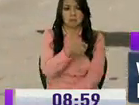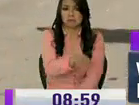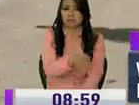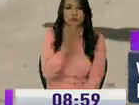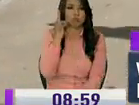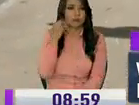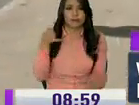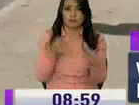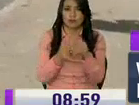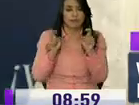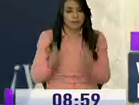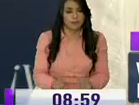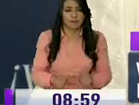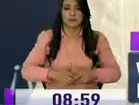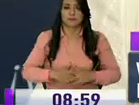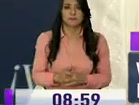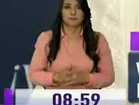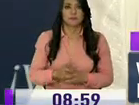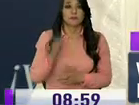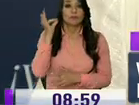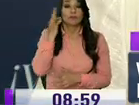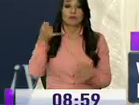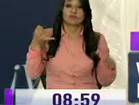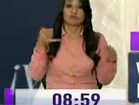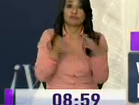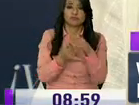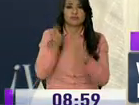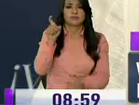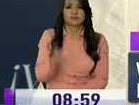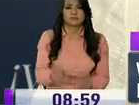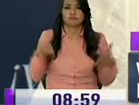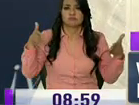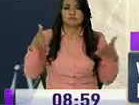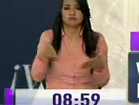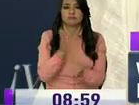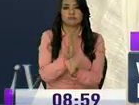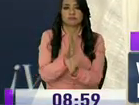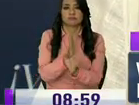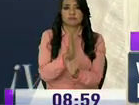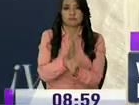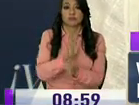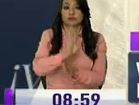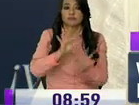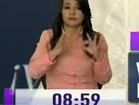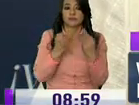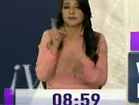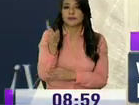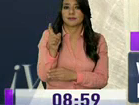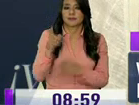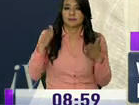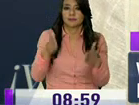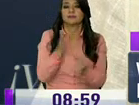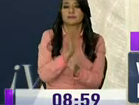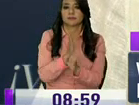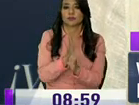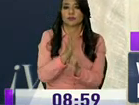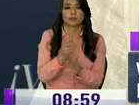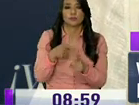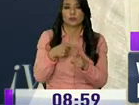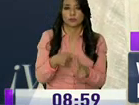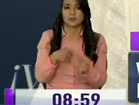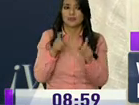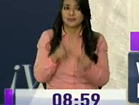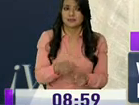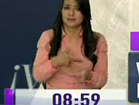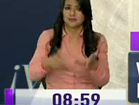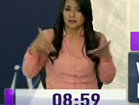estas agresiones. Una mujer que ha sido violada necesita una atención psicológica, su familia necesita atención psicológica, necesita